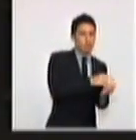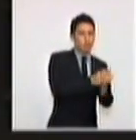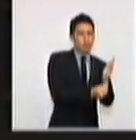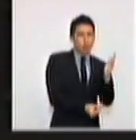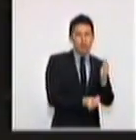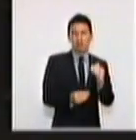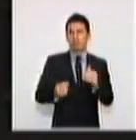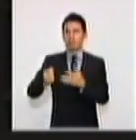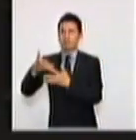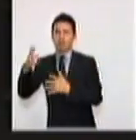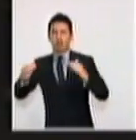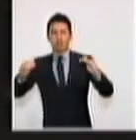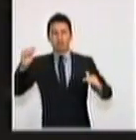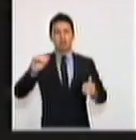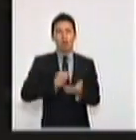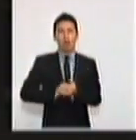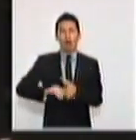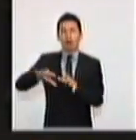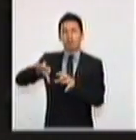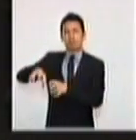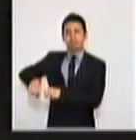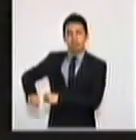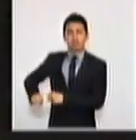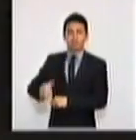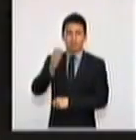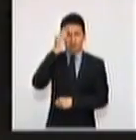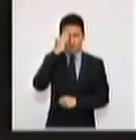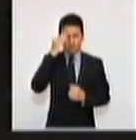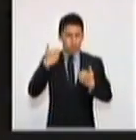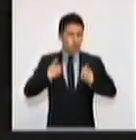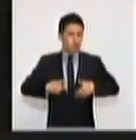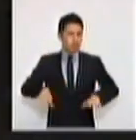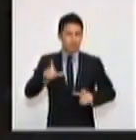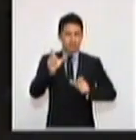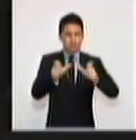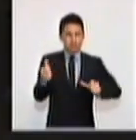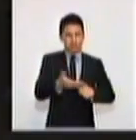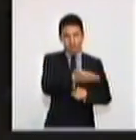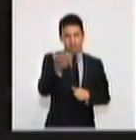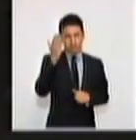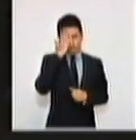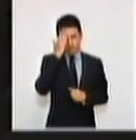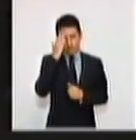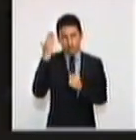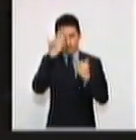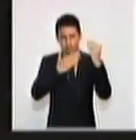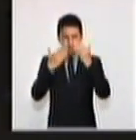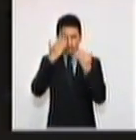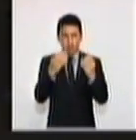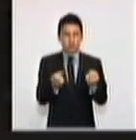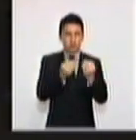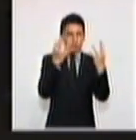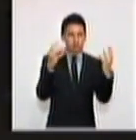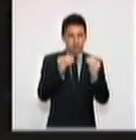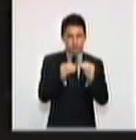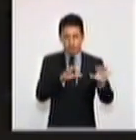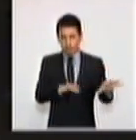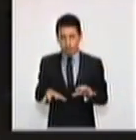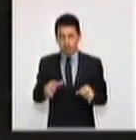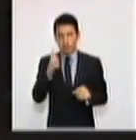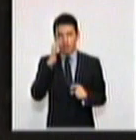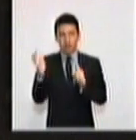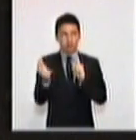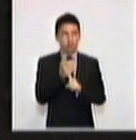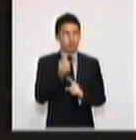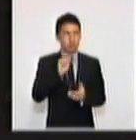pobres, por lo regresivo. Eso lo sabe cualquier persona que analice, digamos, las cifras y los hechos, y encontrará que es